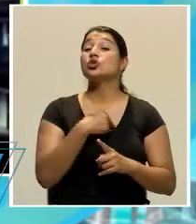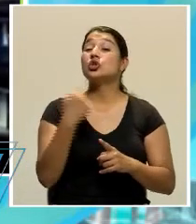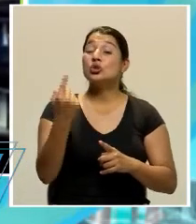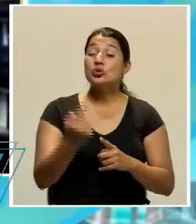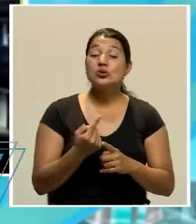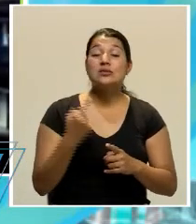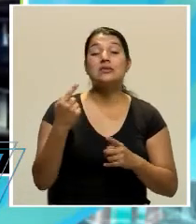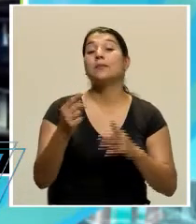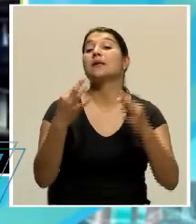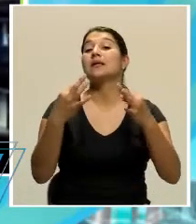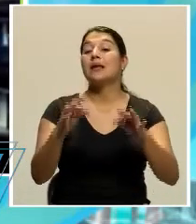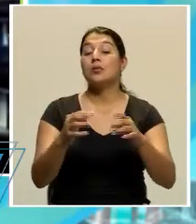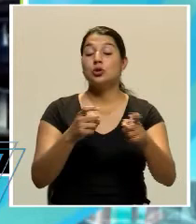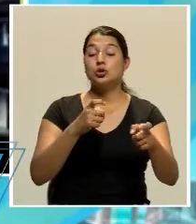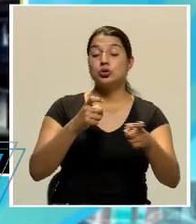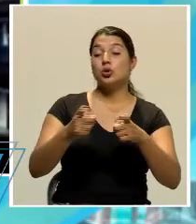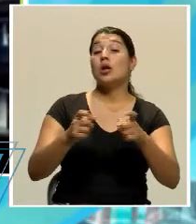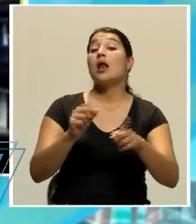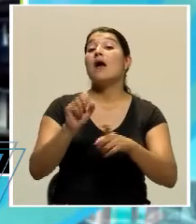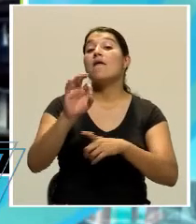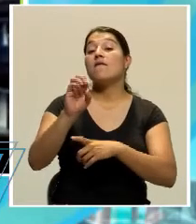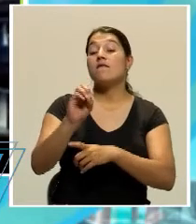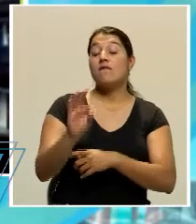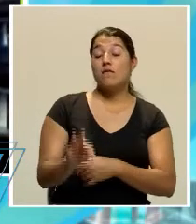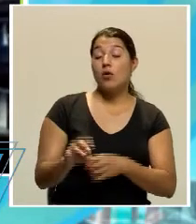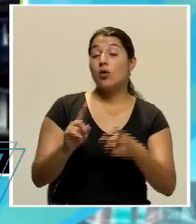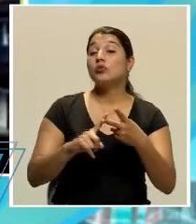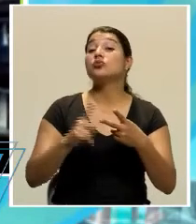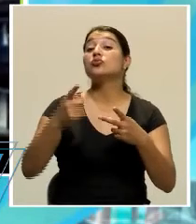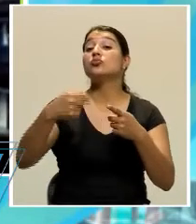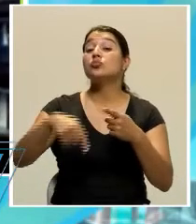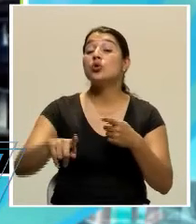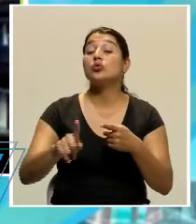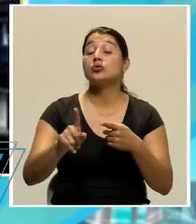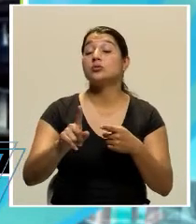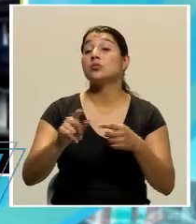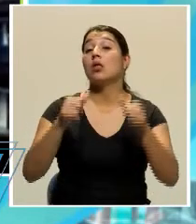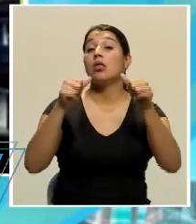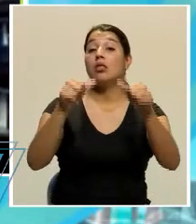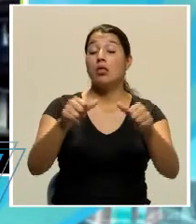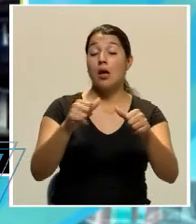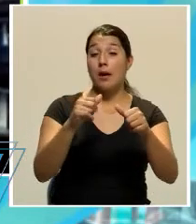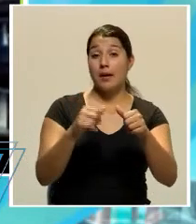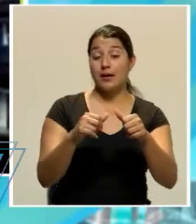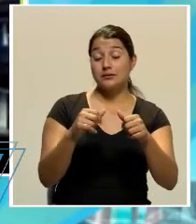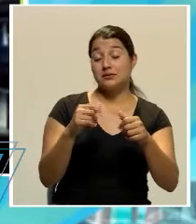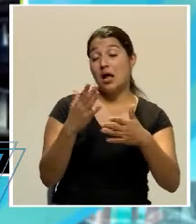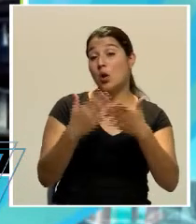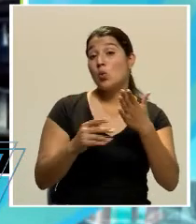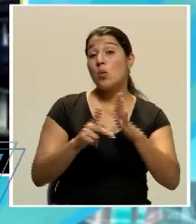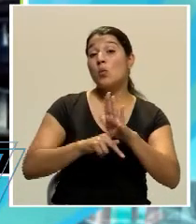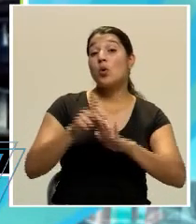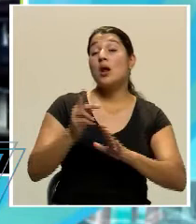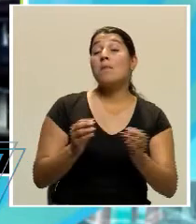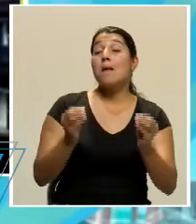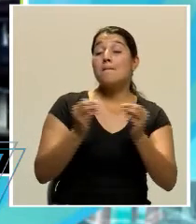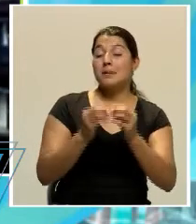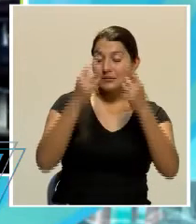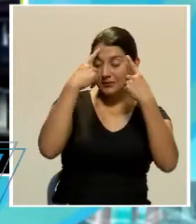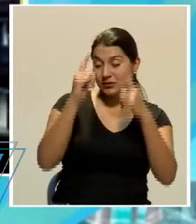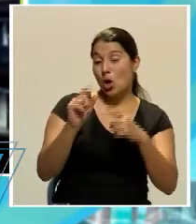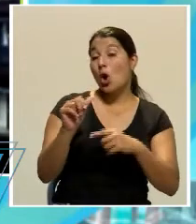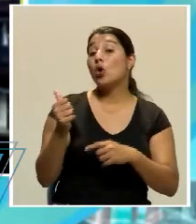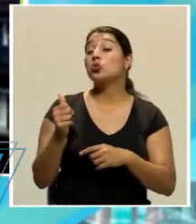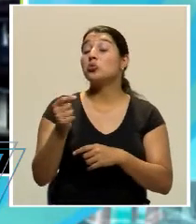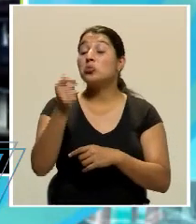como sobrellevando la tarea, pasando de un año al otro. Hay espectáculos que son más exitosos, otros menos, pero llevar al público a